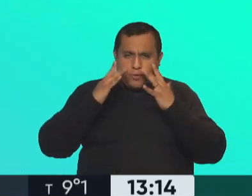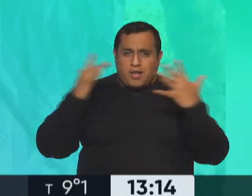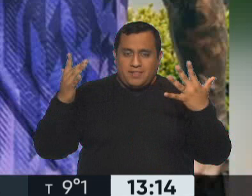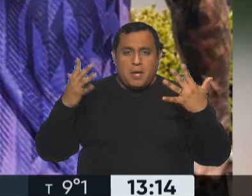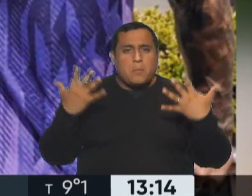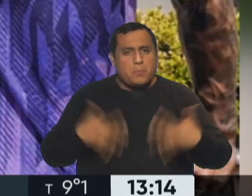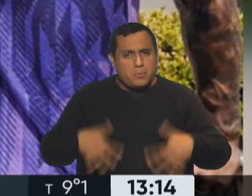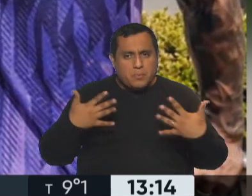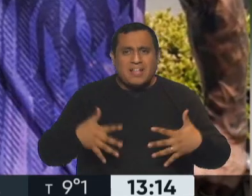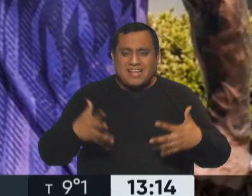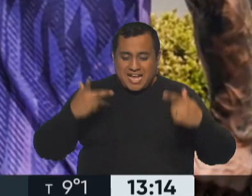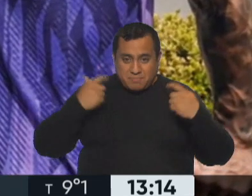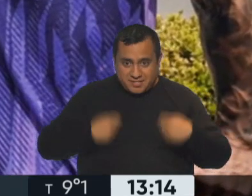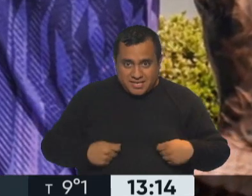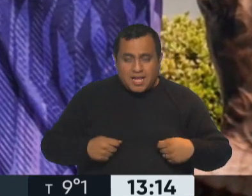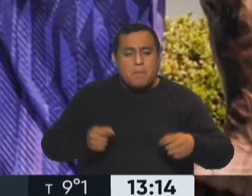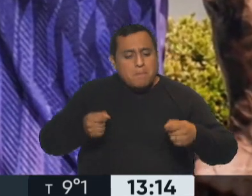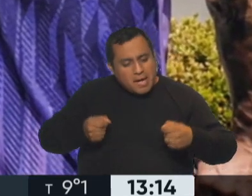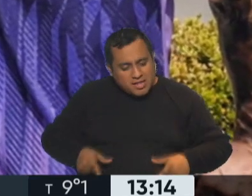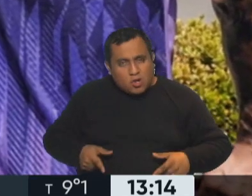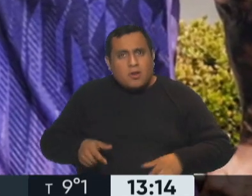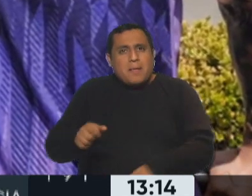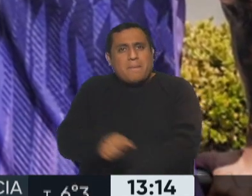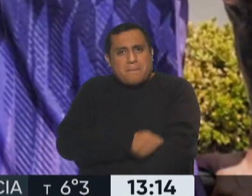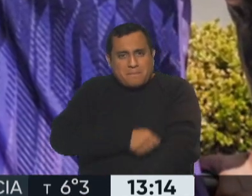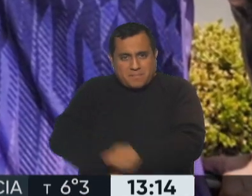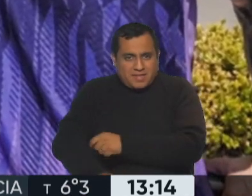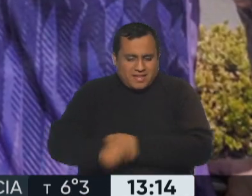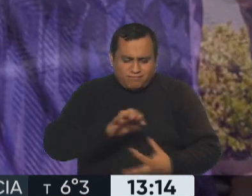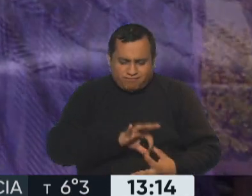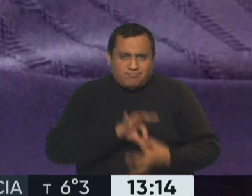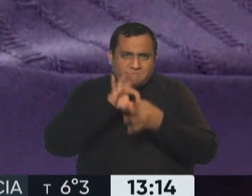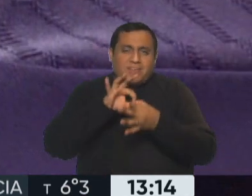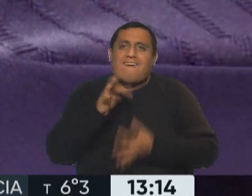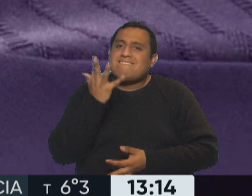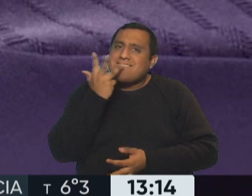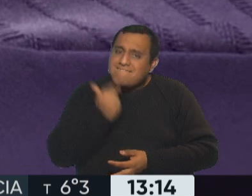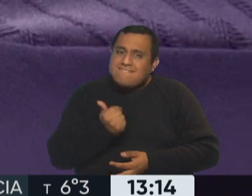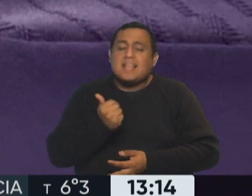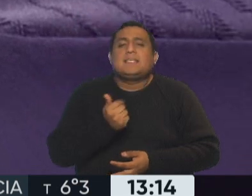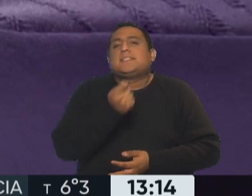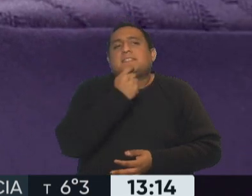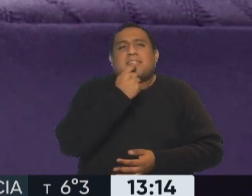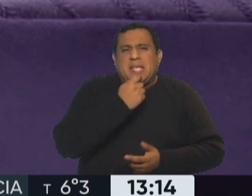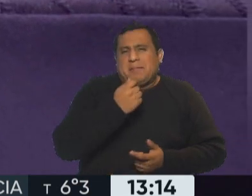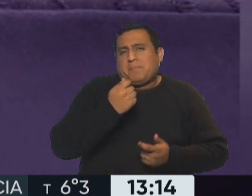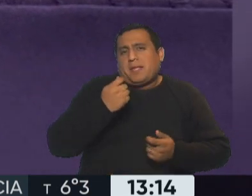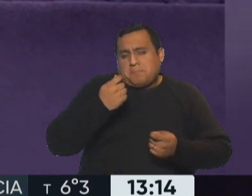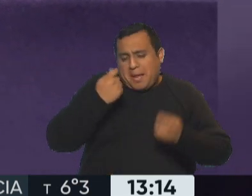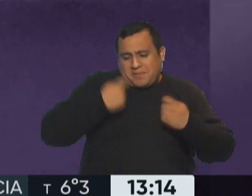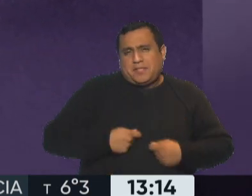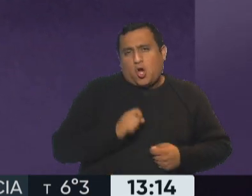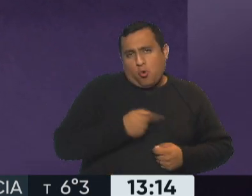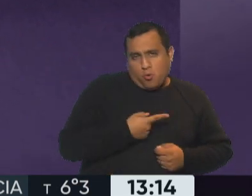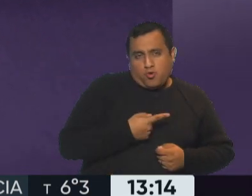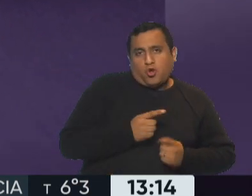es camiseta, pantalón, medias al tono. Es como me gusta. Si vos metés una alternativa o metés todo el equipo